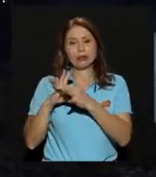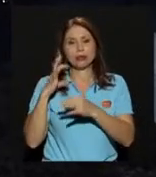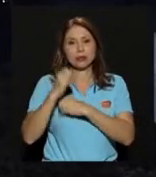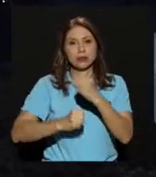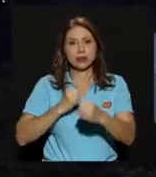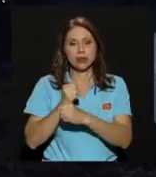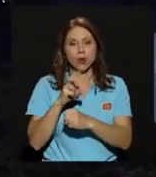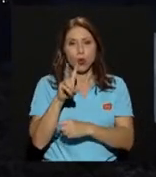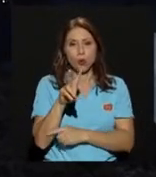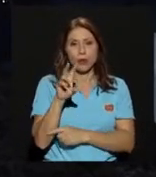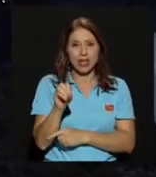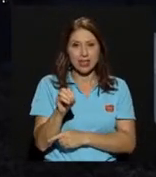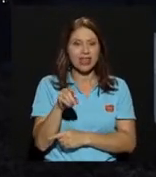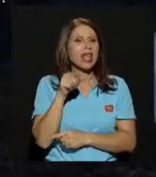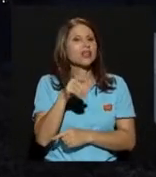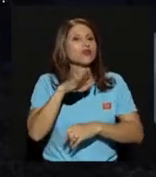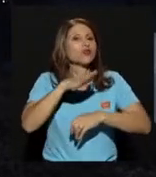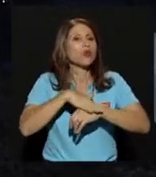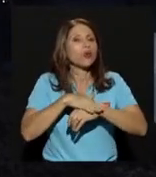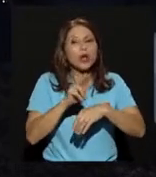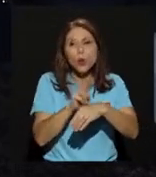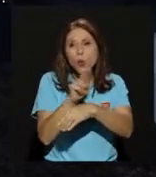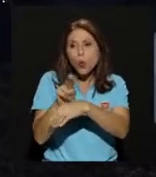medios electrónicos